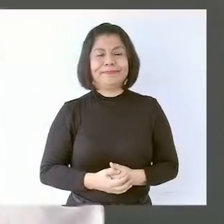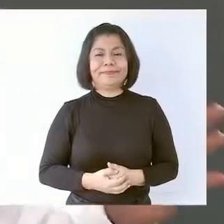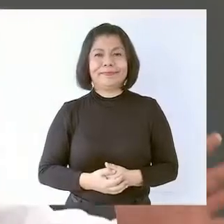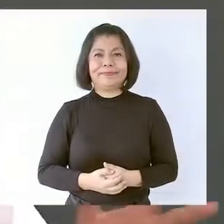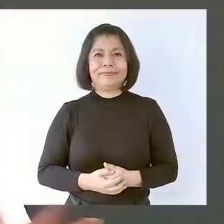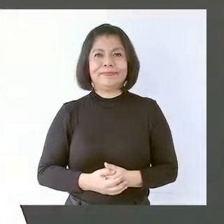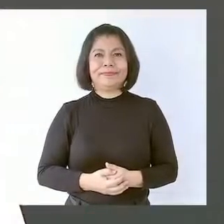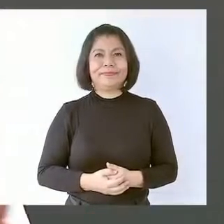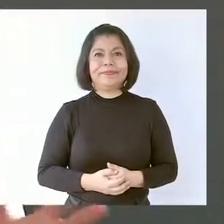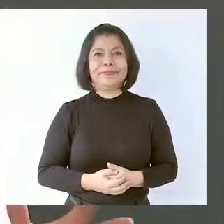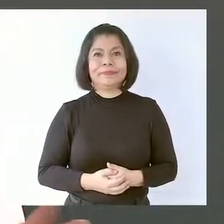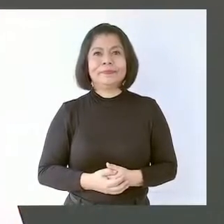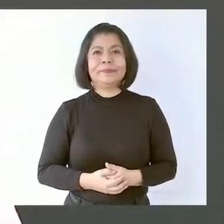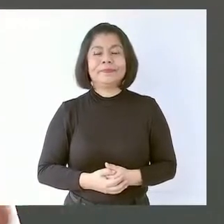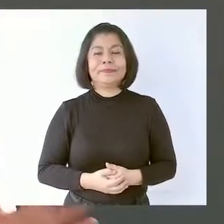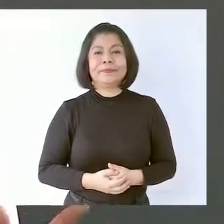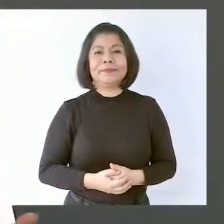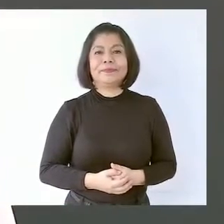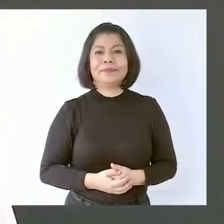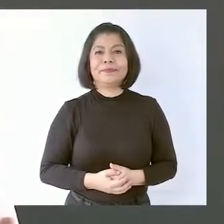todo esto que